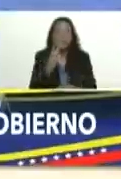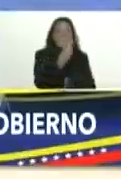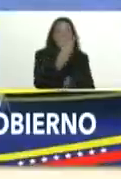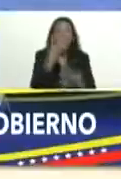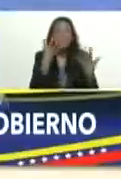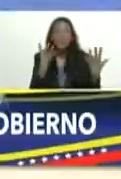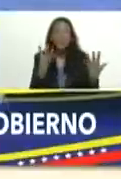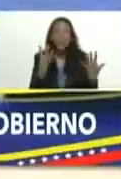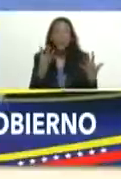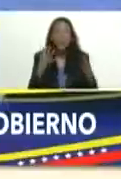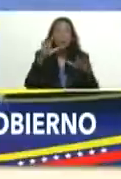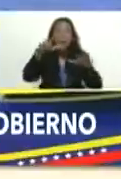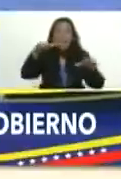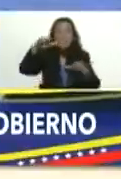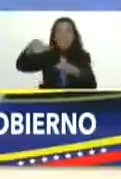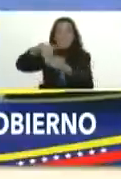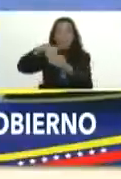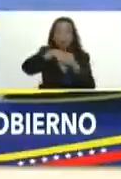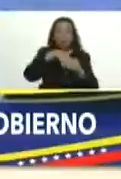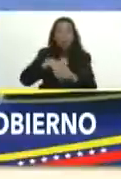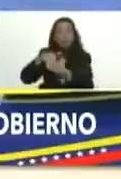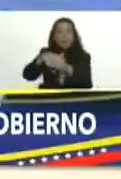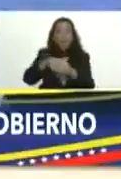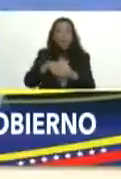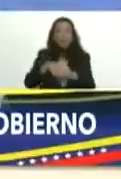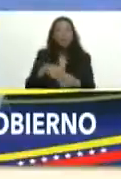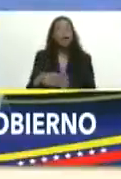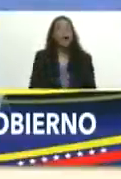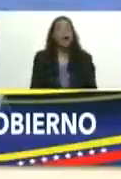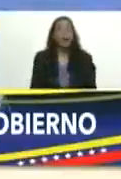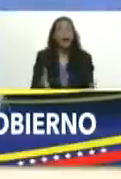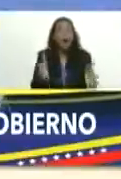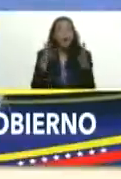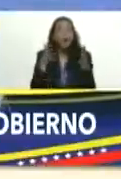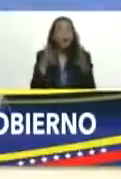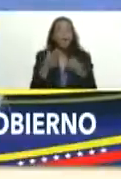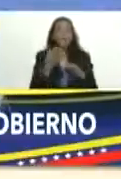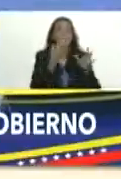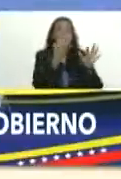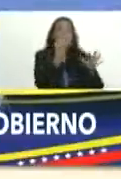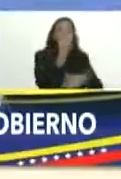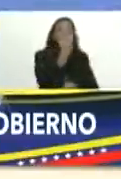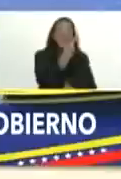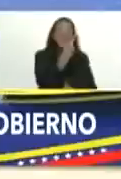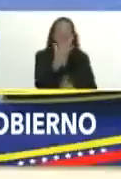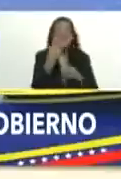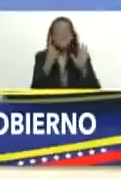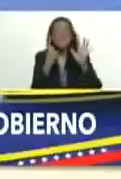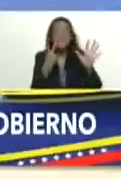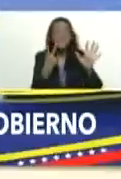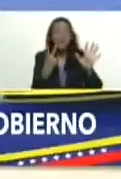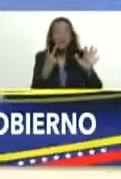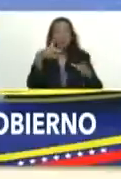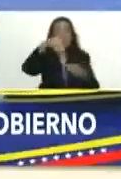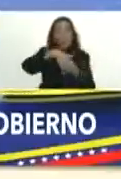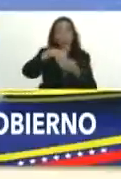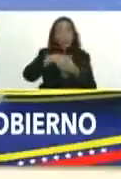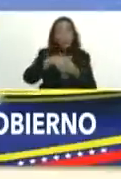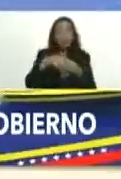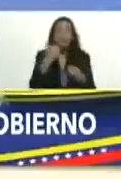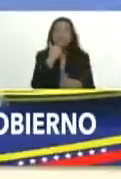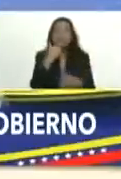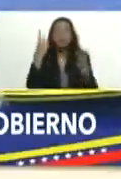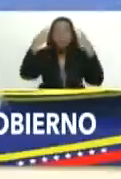29 certámenes electorales hayamos ganado 27 de esos certámenes